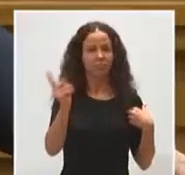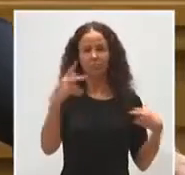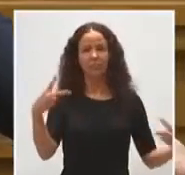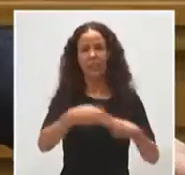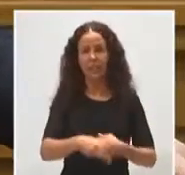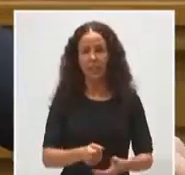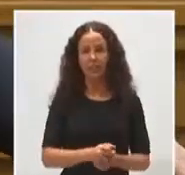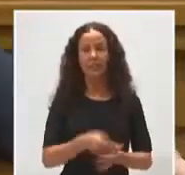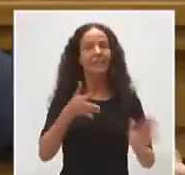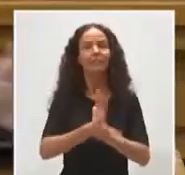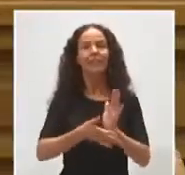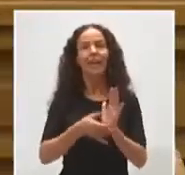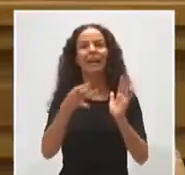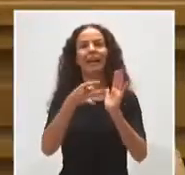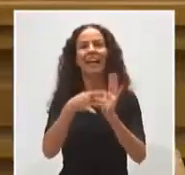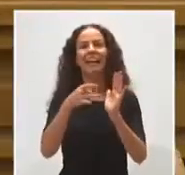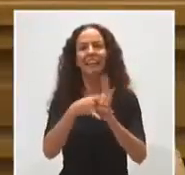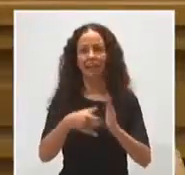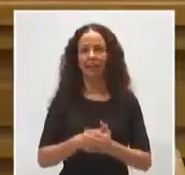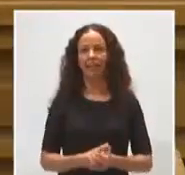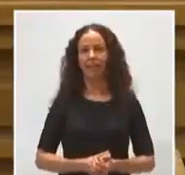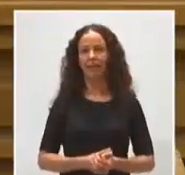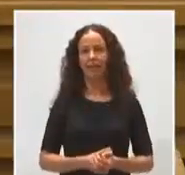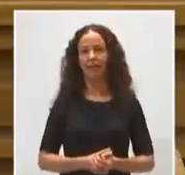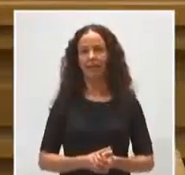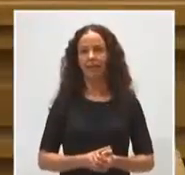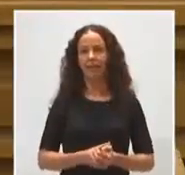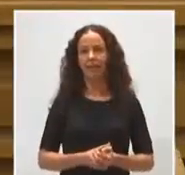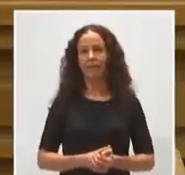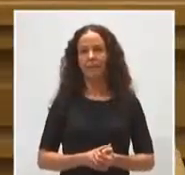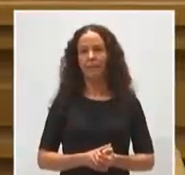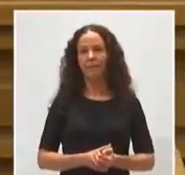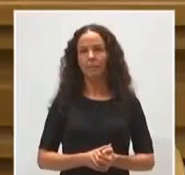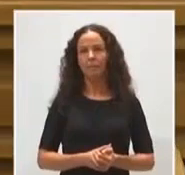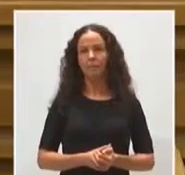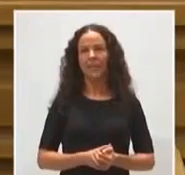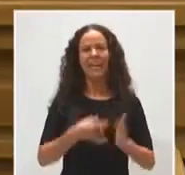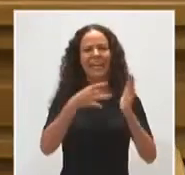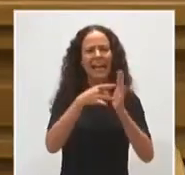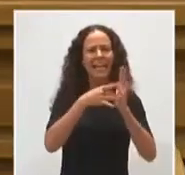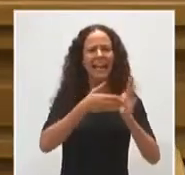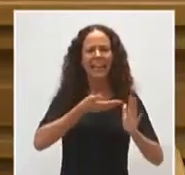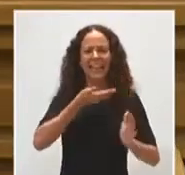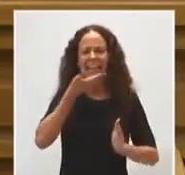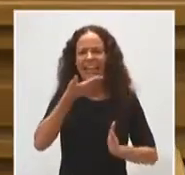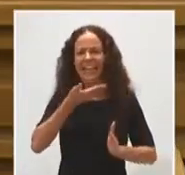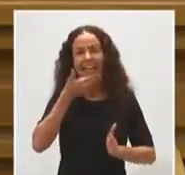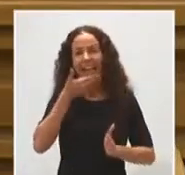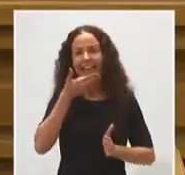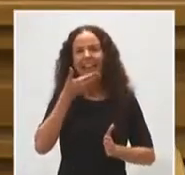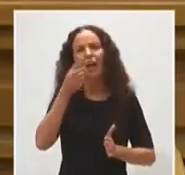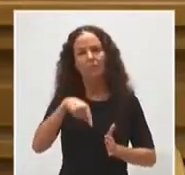calidad calidad diría incluso calidez en la prestación de la actividad sanitaria